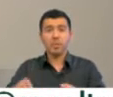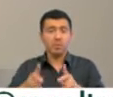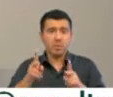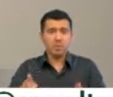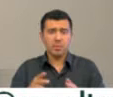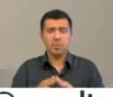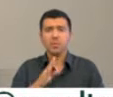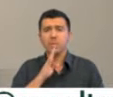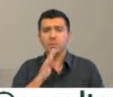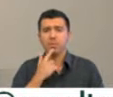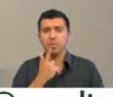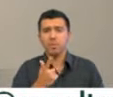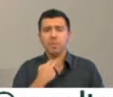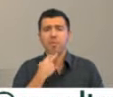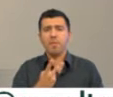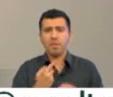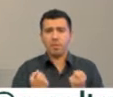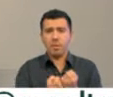su voz de apoyo,